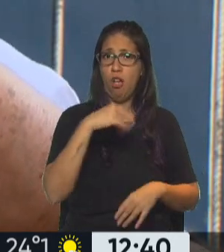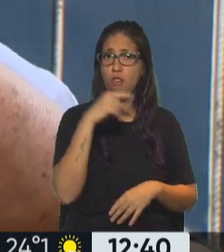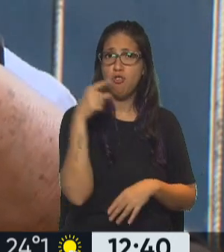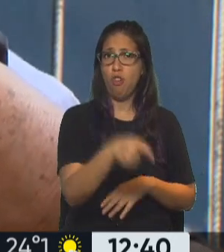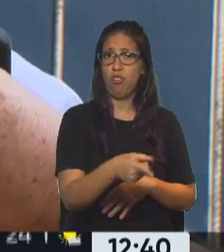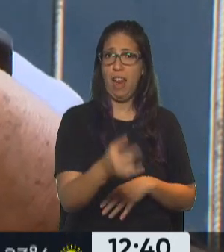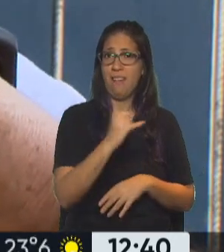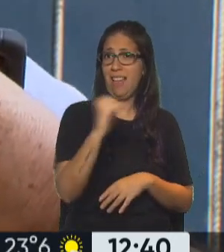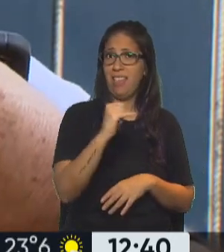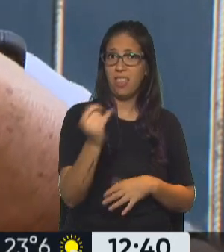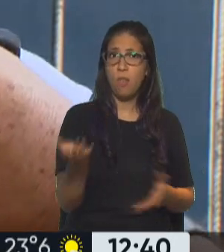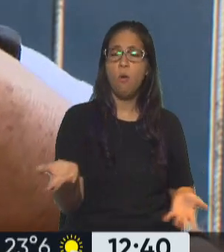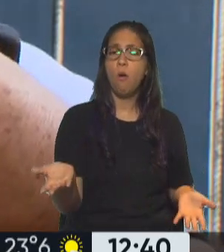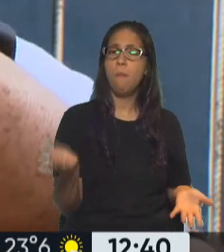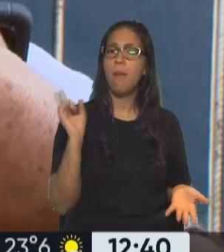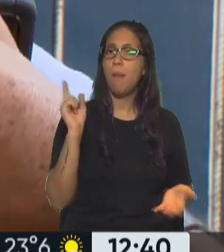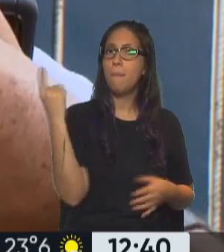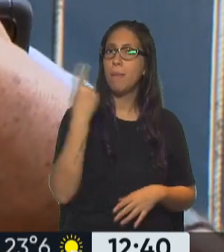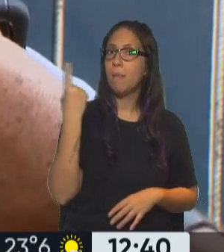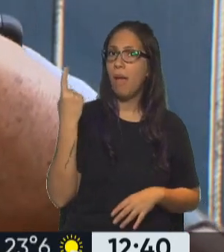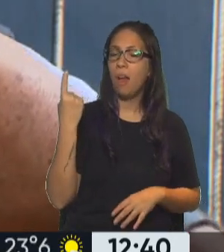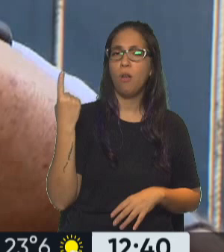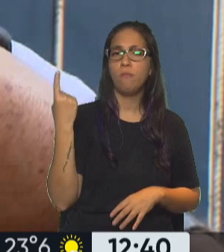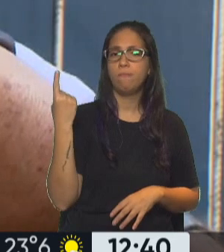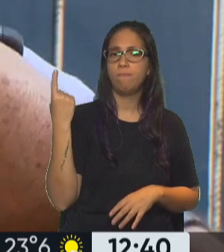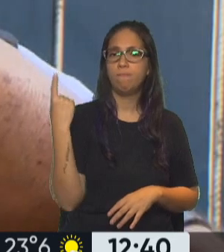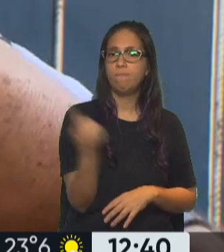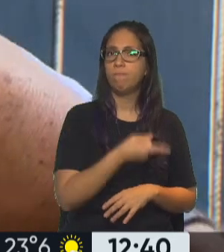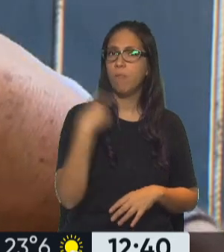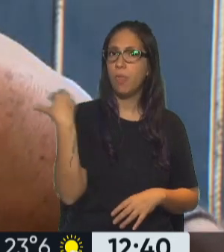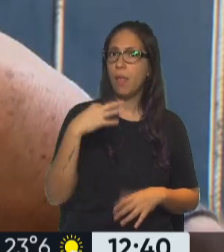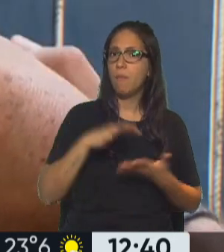eso, primero tenemos que resolver si